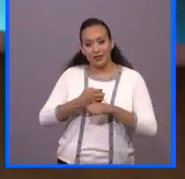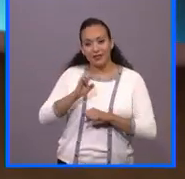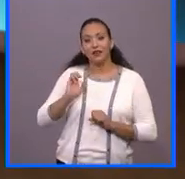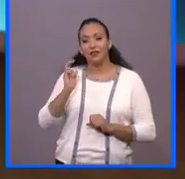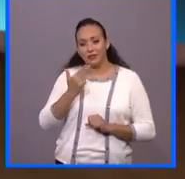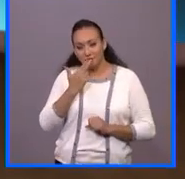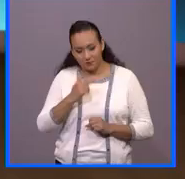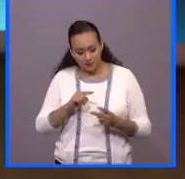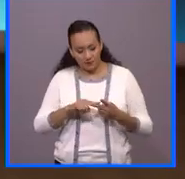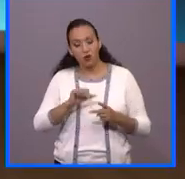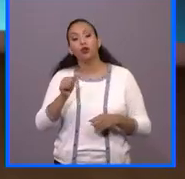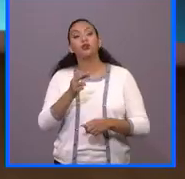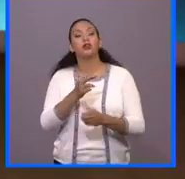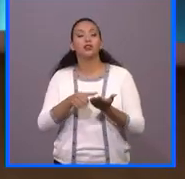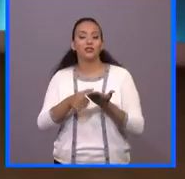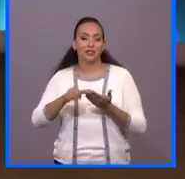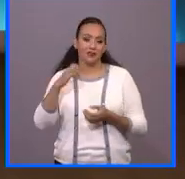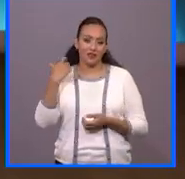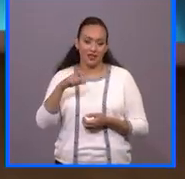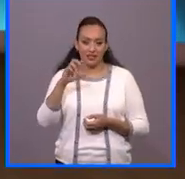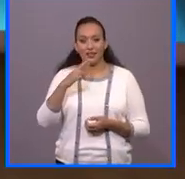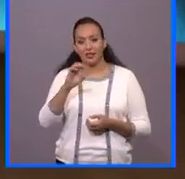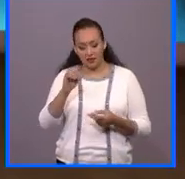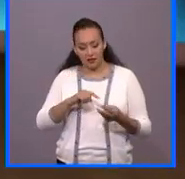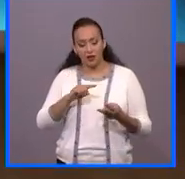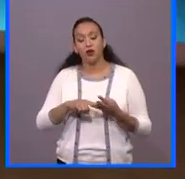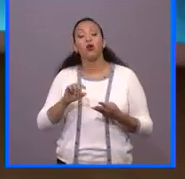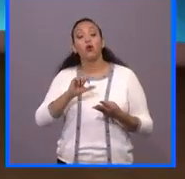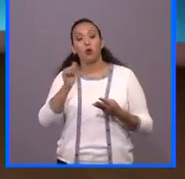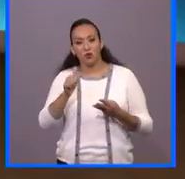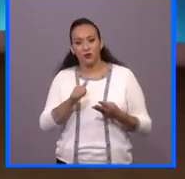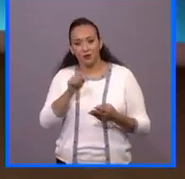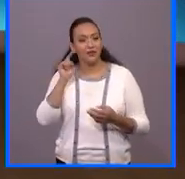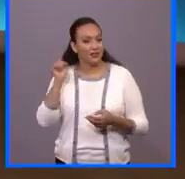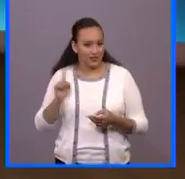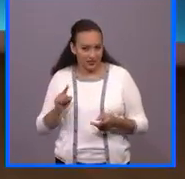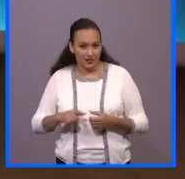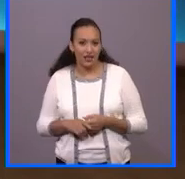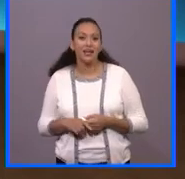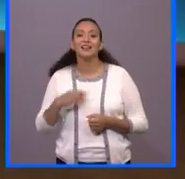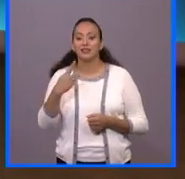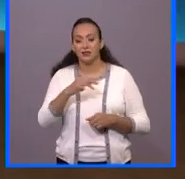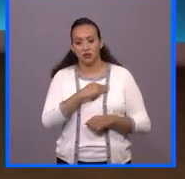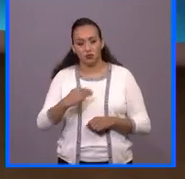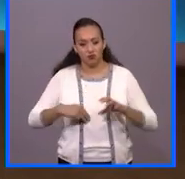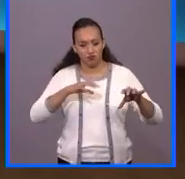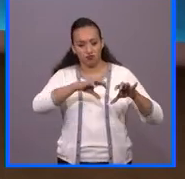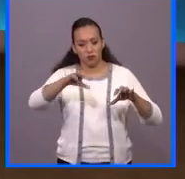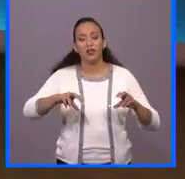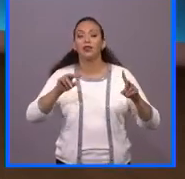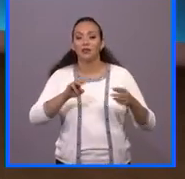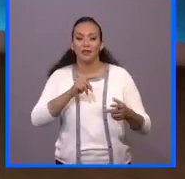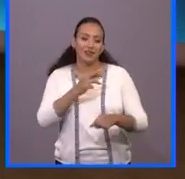de Chihuahua, del Código Civil de Quintana Roo, del Código Territorial y Urbano del Estado de Zacatecas y sus municipios y del Código